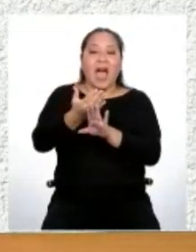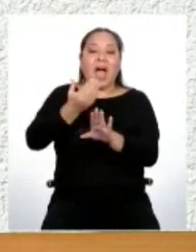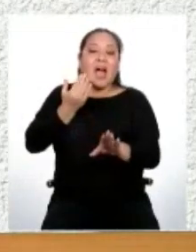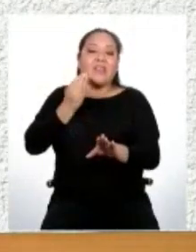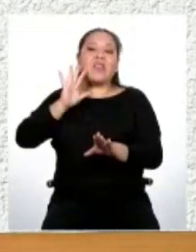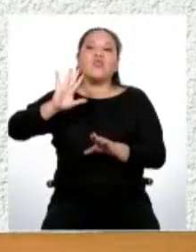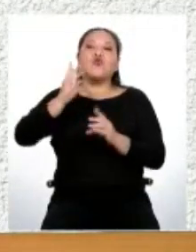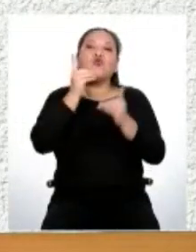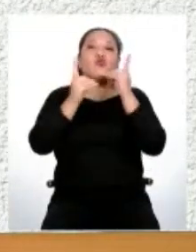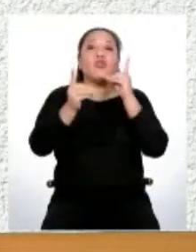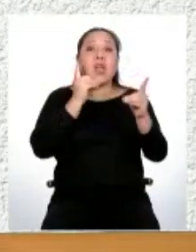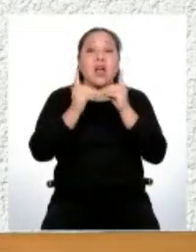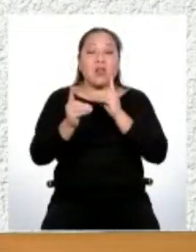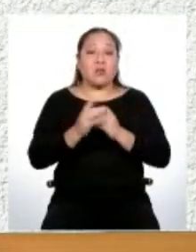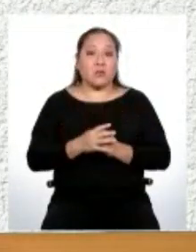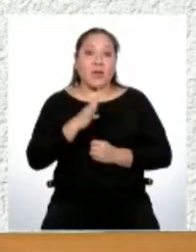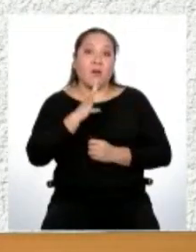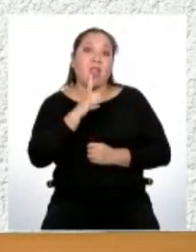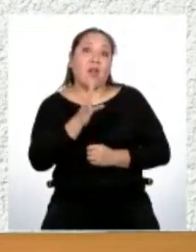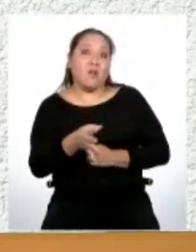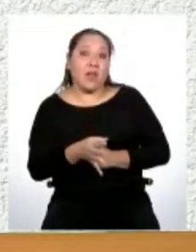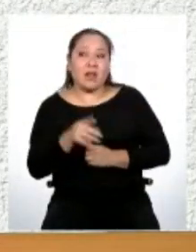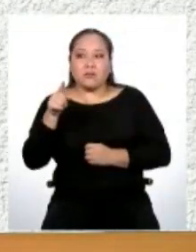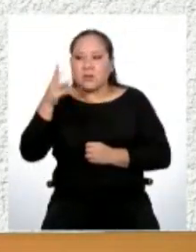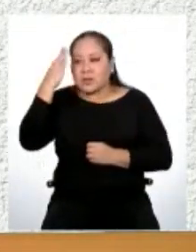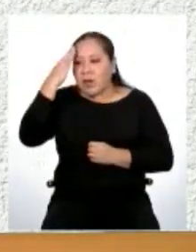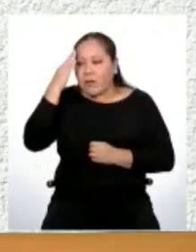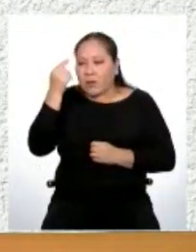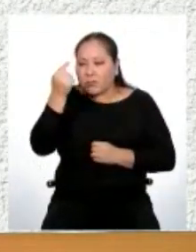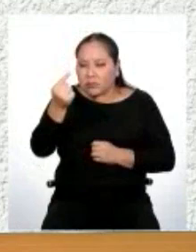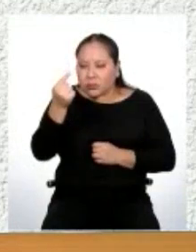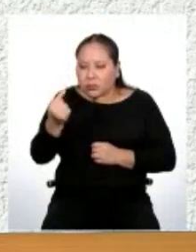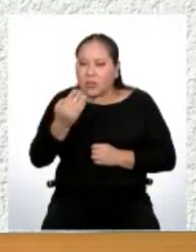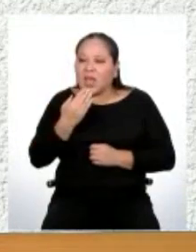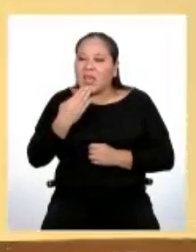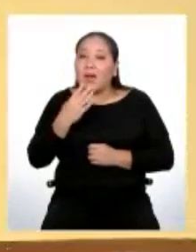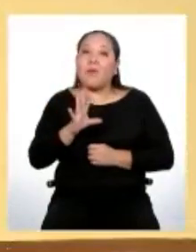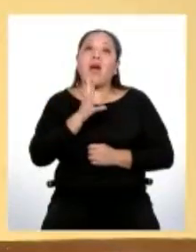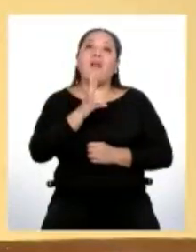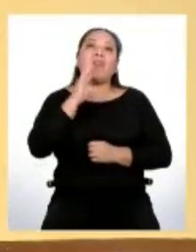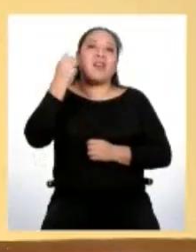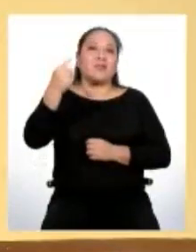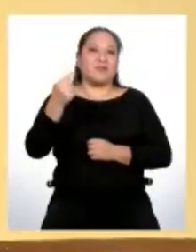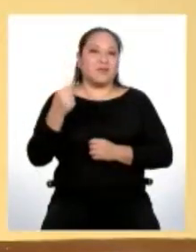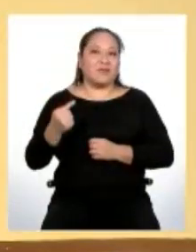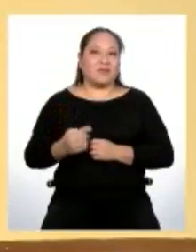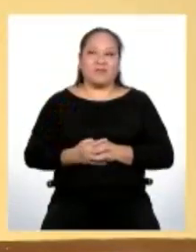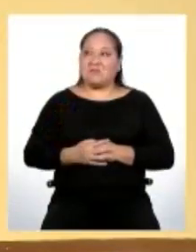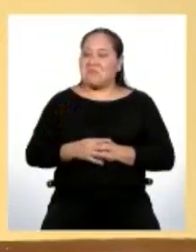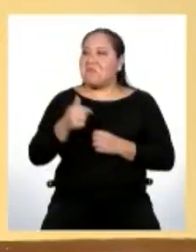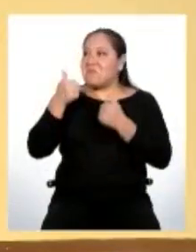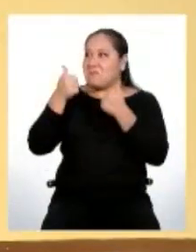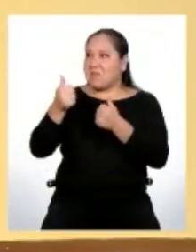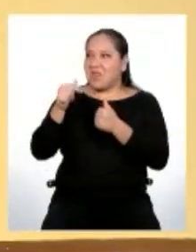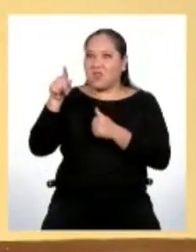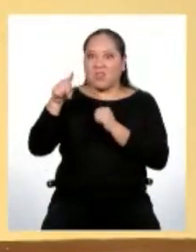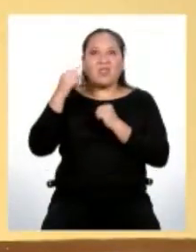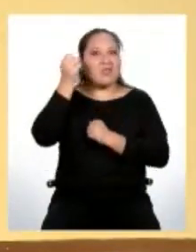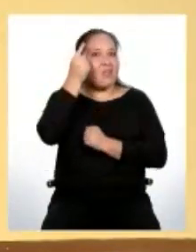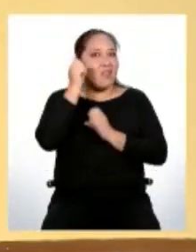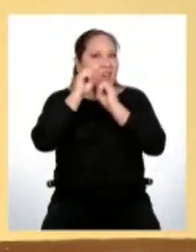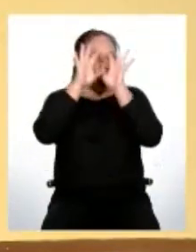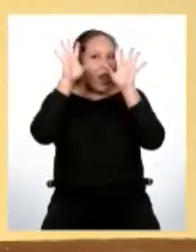diálogo que vayan a realizar. Así podemos identificar cada vez que participan. Muy bien, parece que la tienen